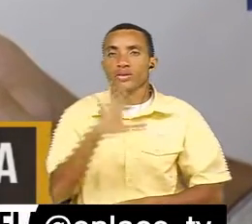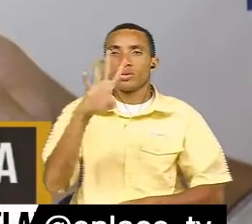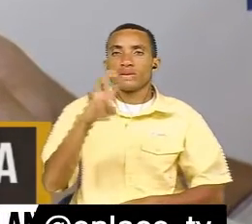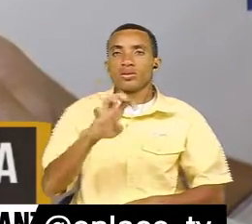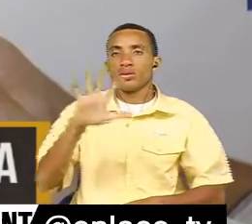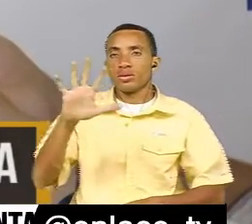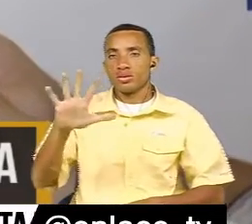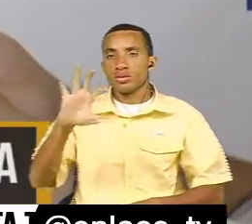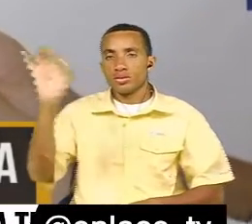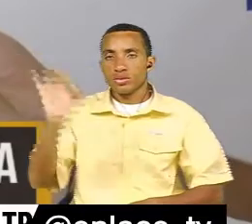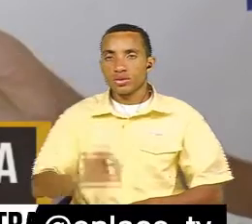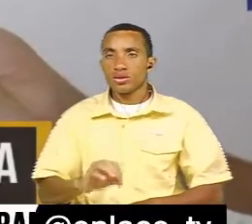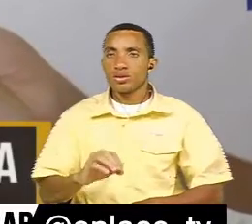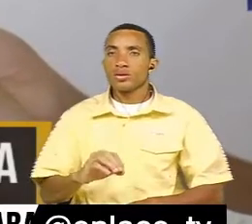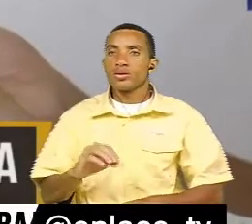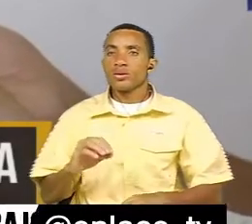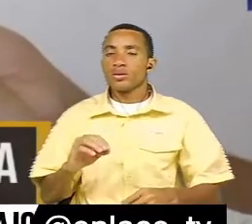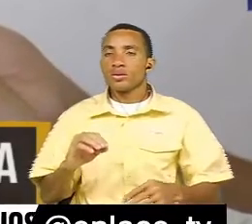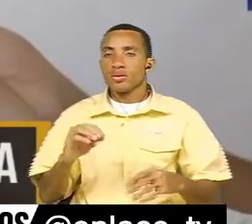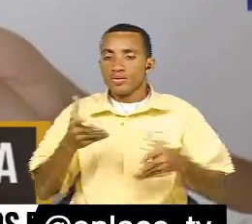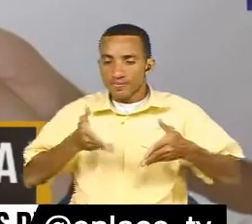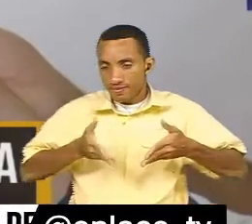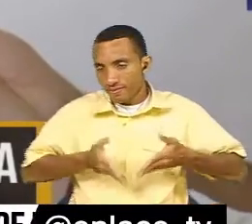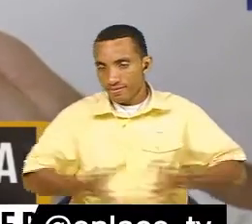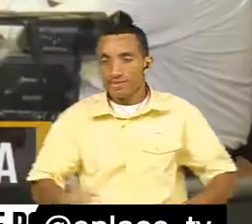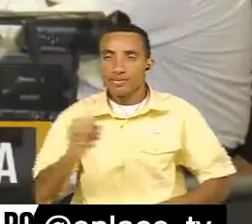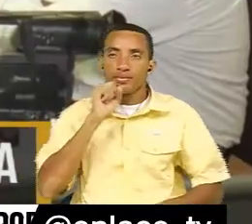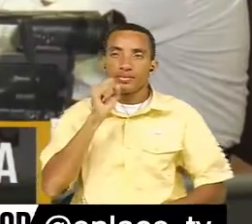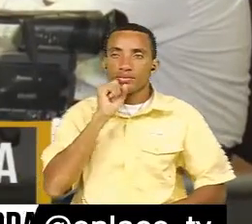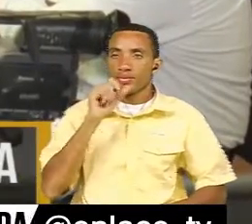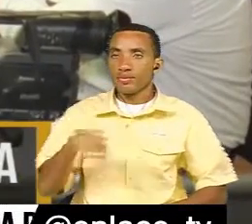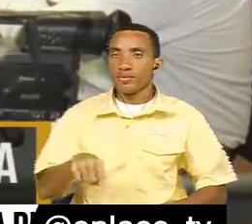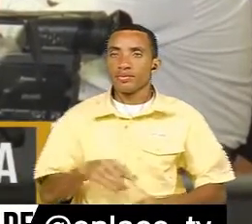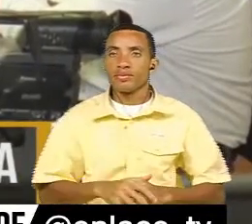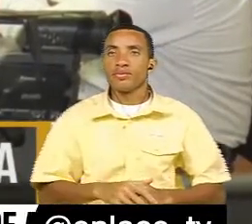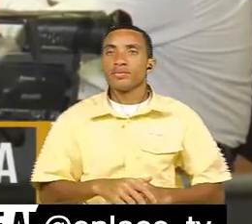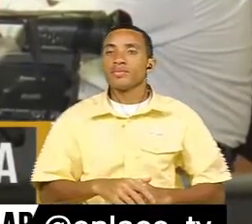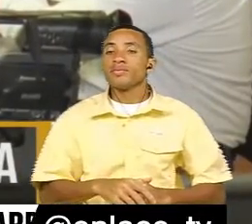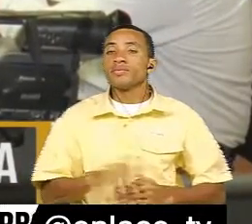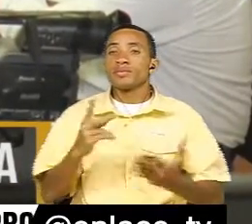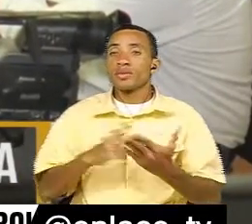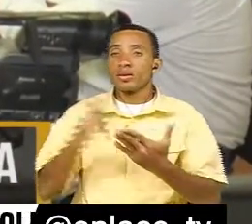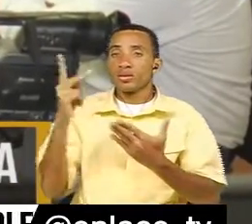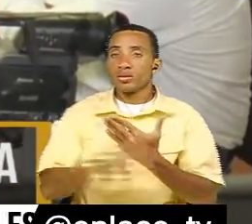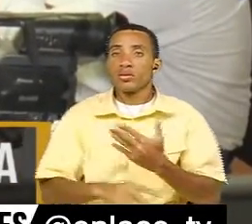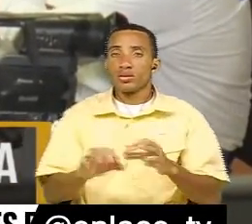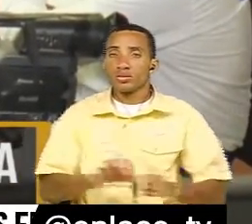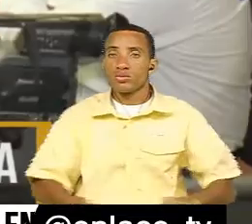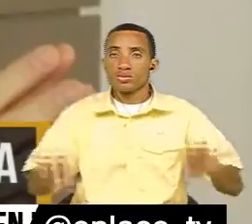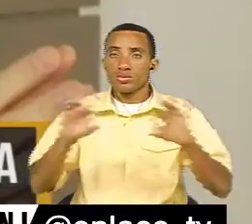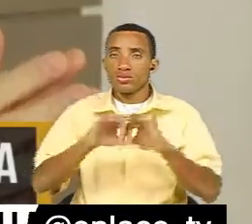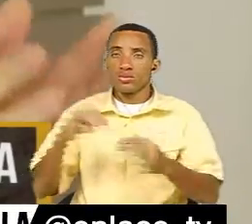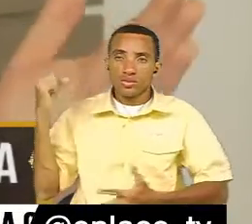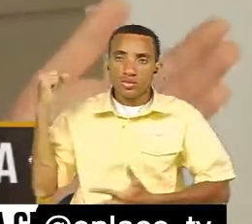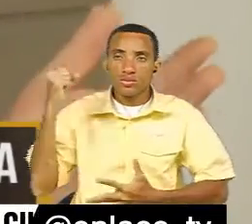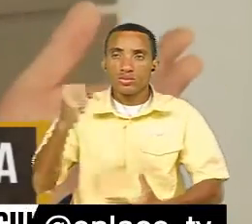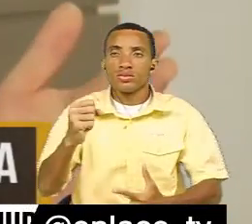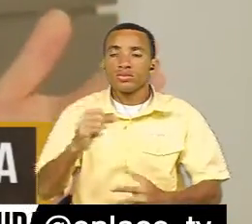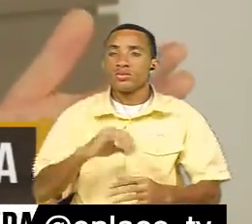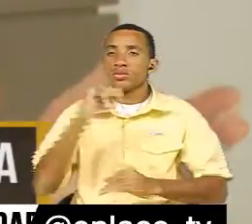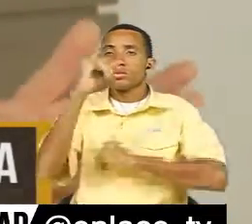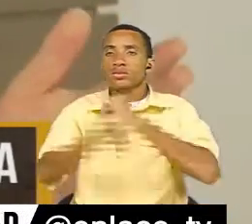de ellos son personal nativo de Barranca Bermeja. Con este proyecto se demuestra que importantes empresas del orden nacional e